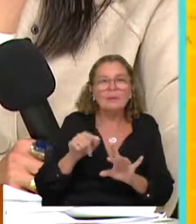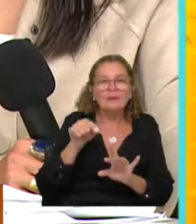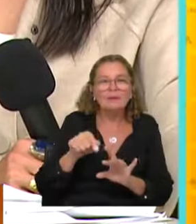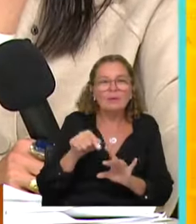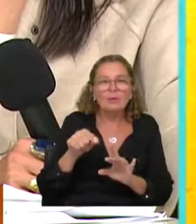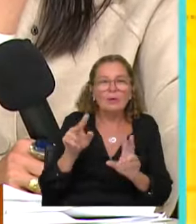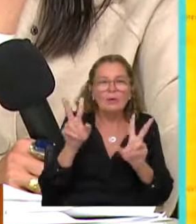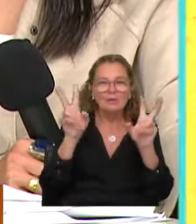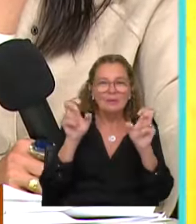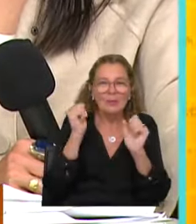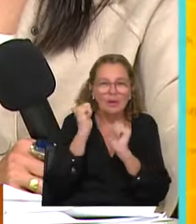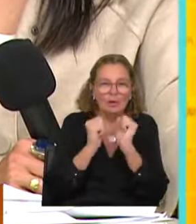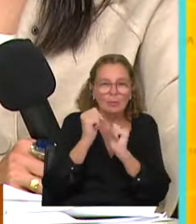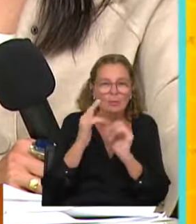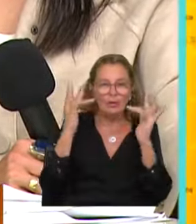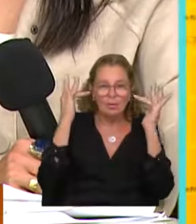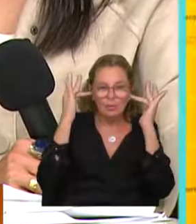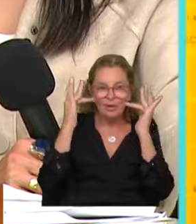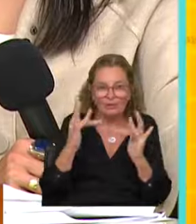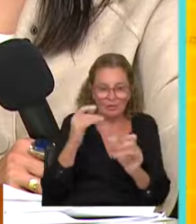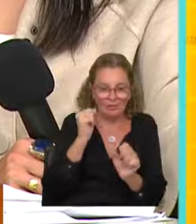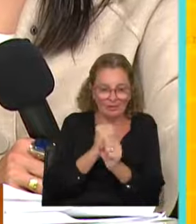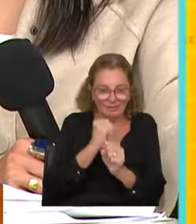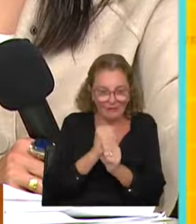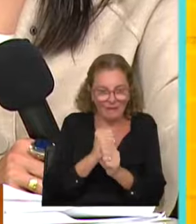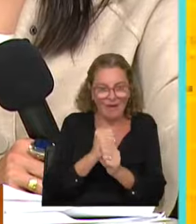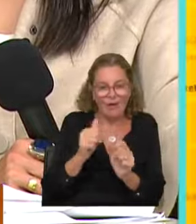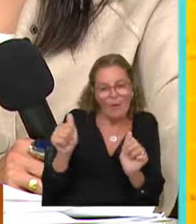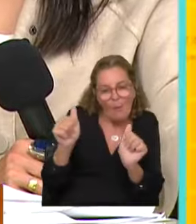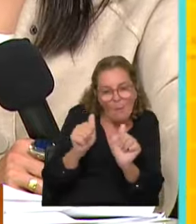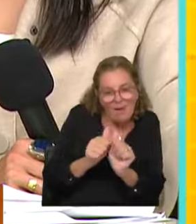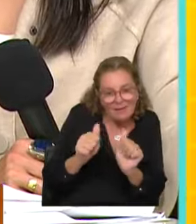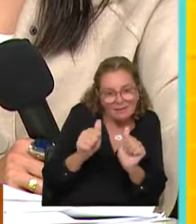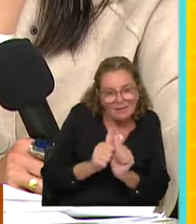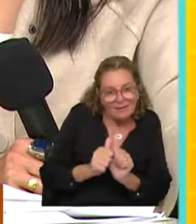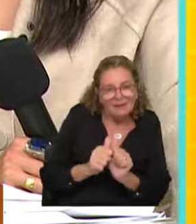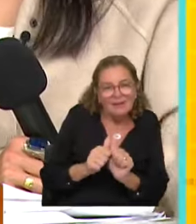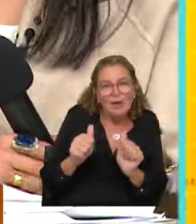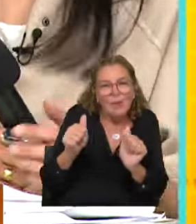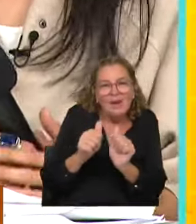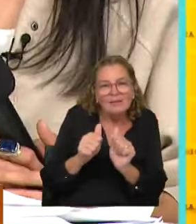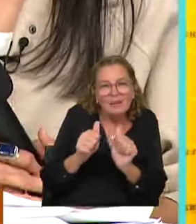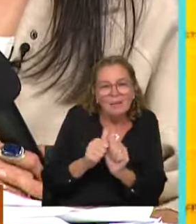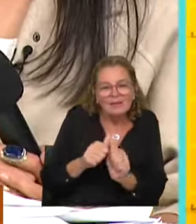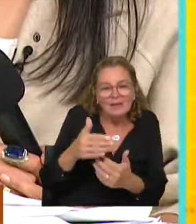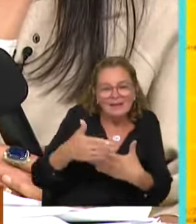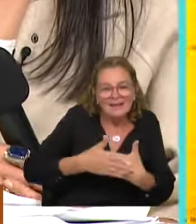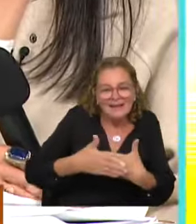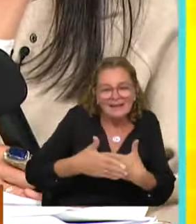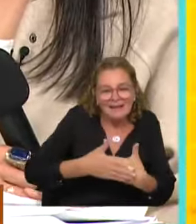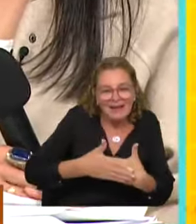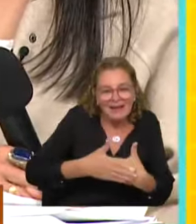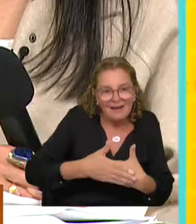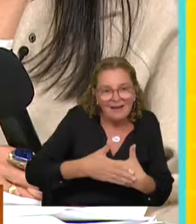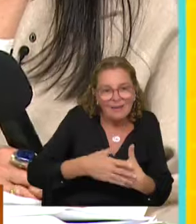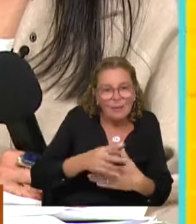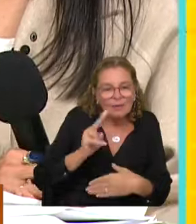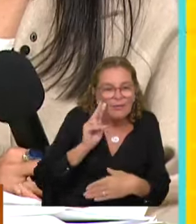un tema económico es un tema de educación de trabajo de acompañamiento de acompañamiento en territorio porque uno cuando ve